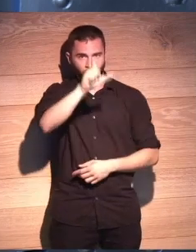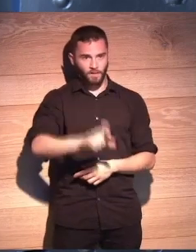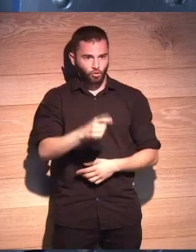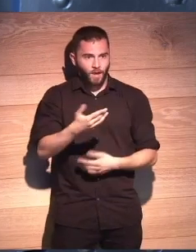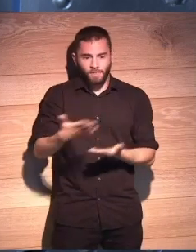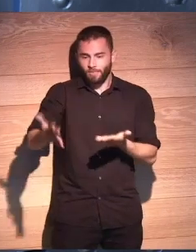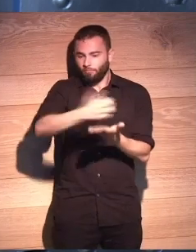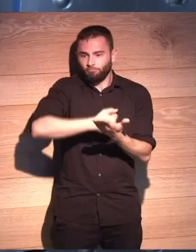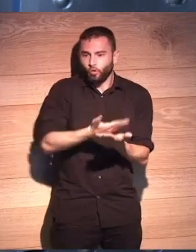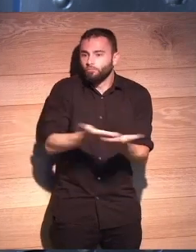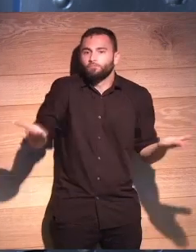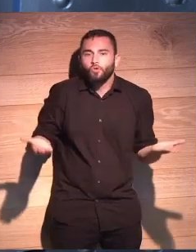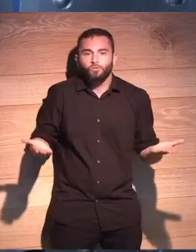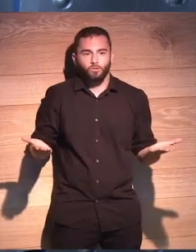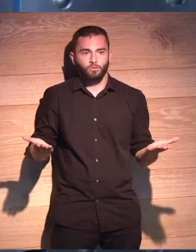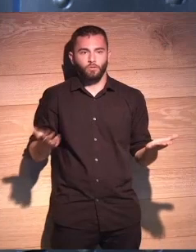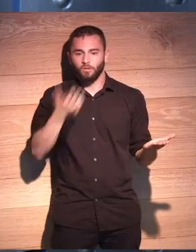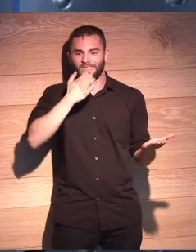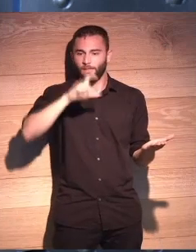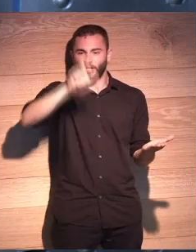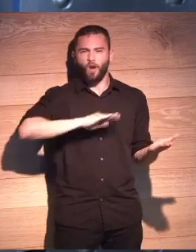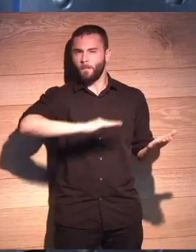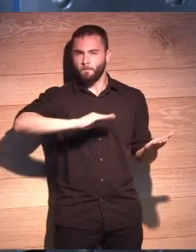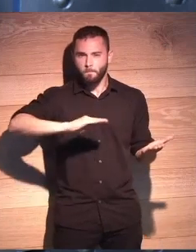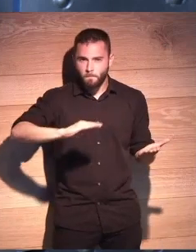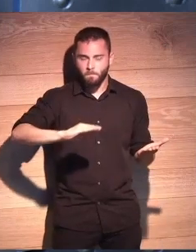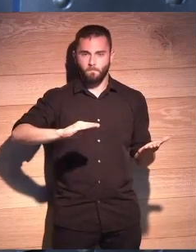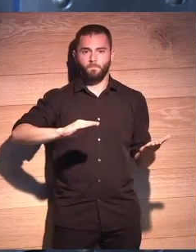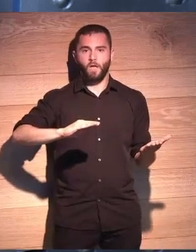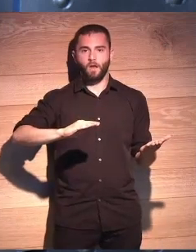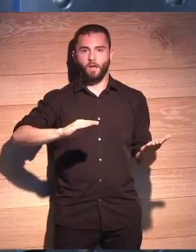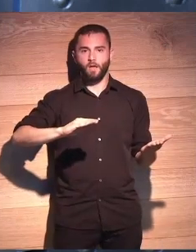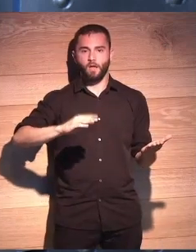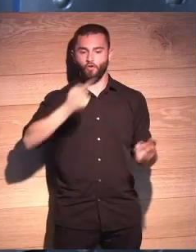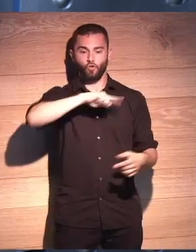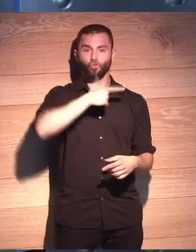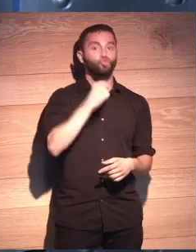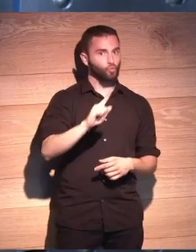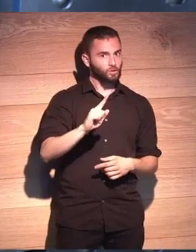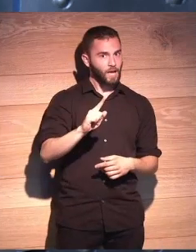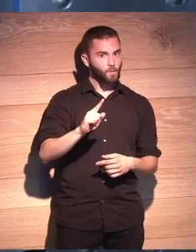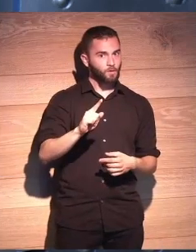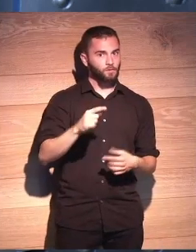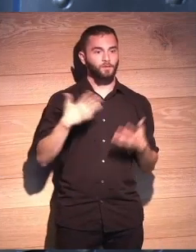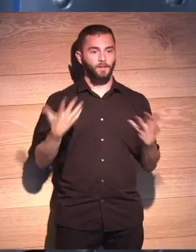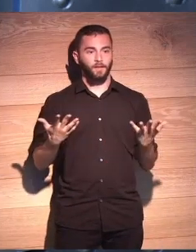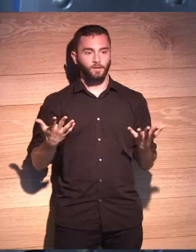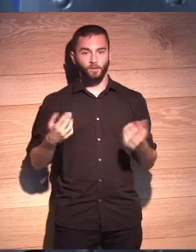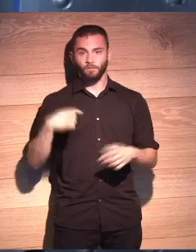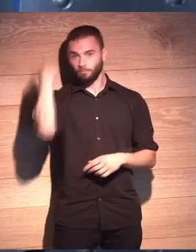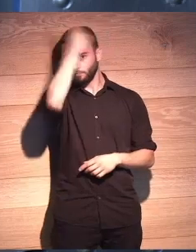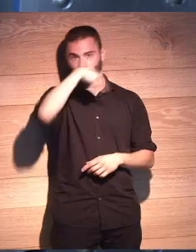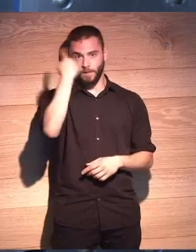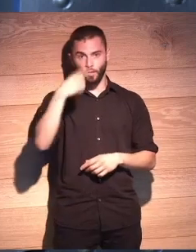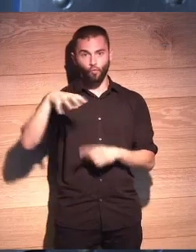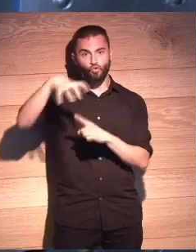de nosotros, a un tirano le caemos mal y no tiene más que poner tu cara en la programación del pequeñito